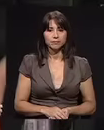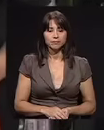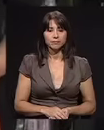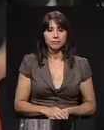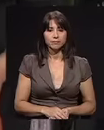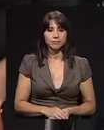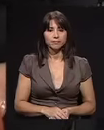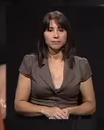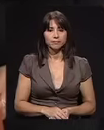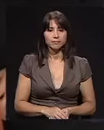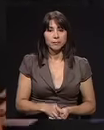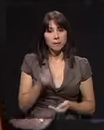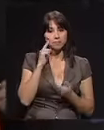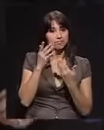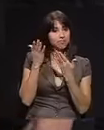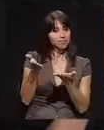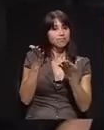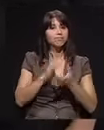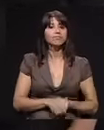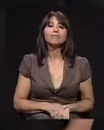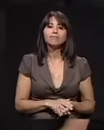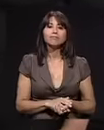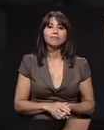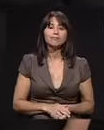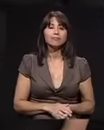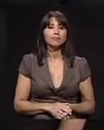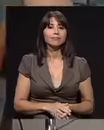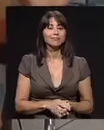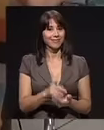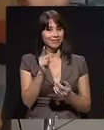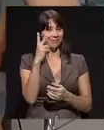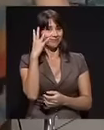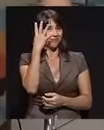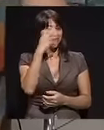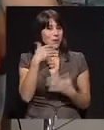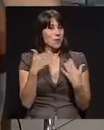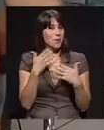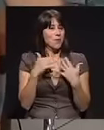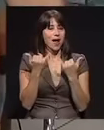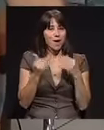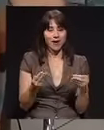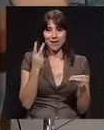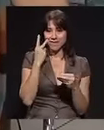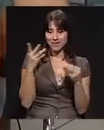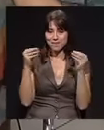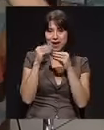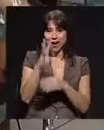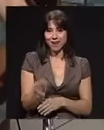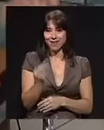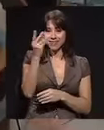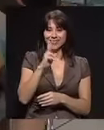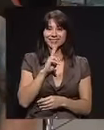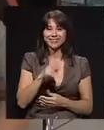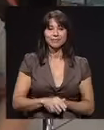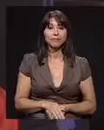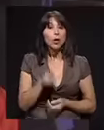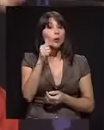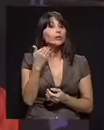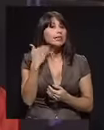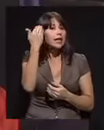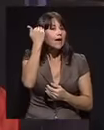Y queda así. ¡Ay, qué lindo me quedó! Me quité como 5 años, ¿verdad? Si